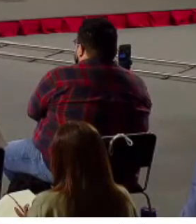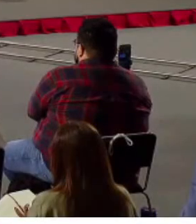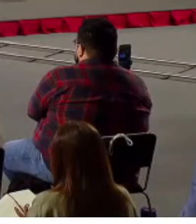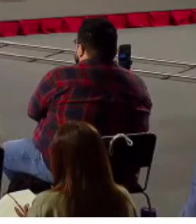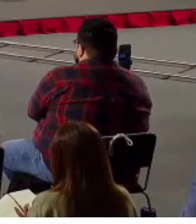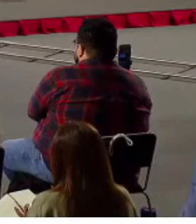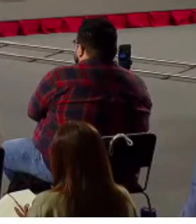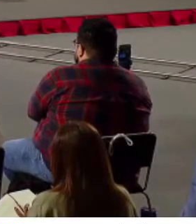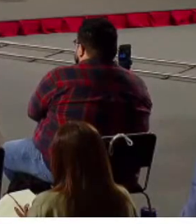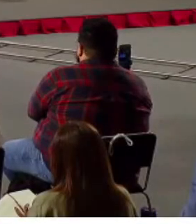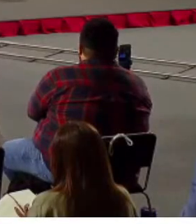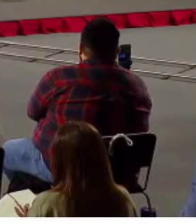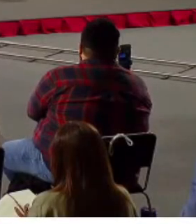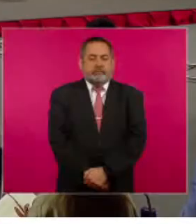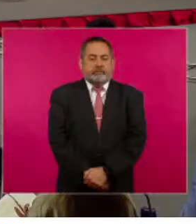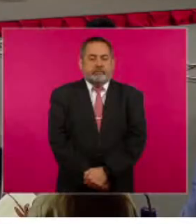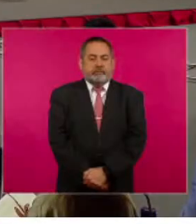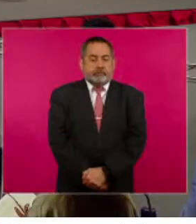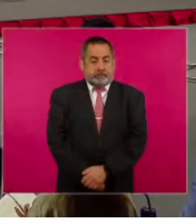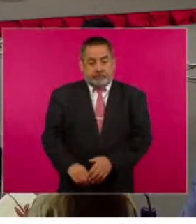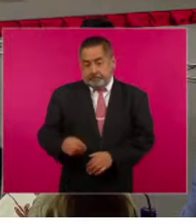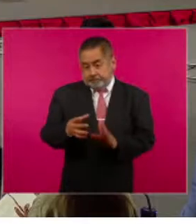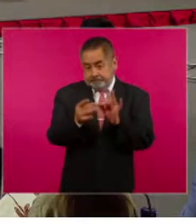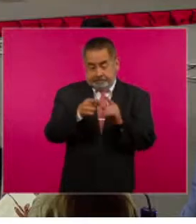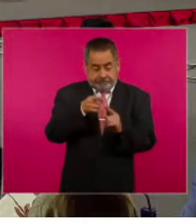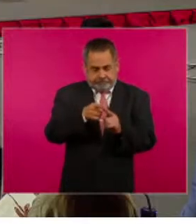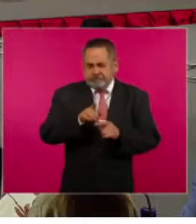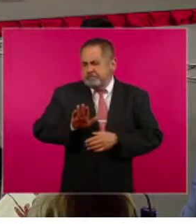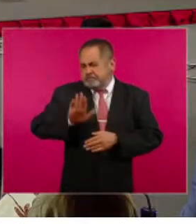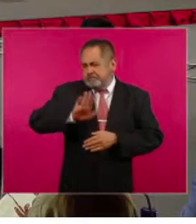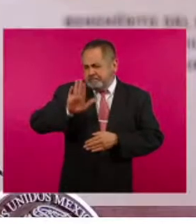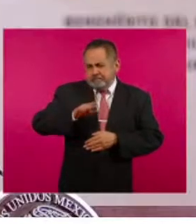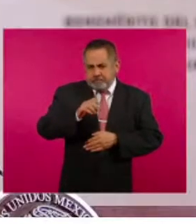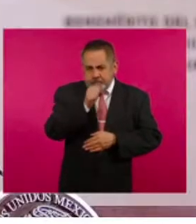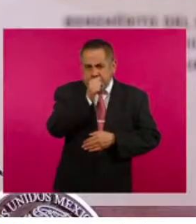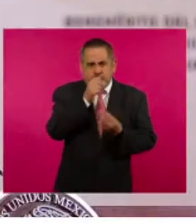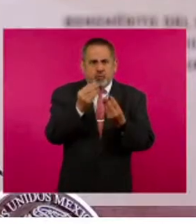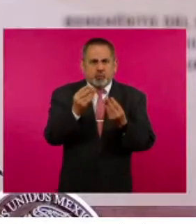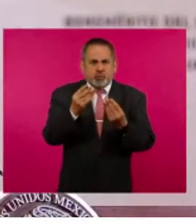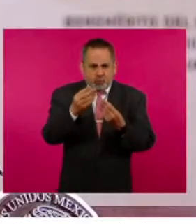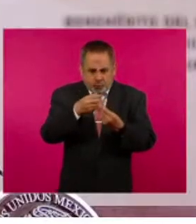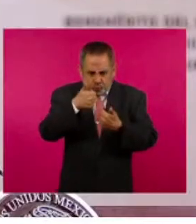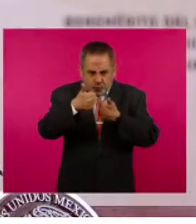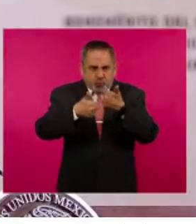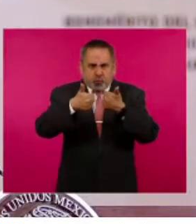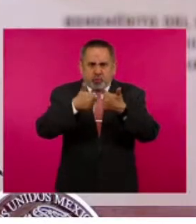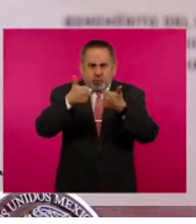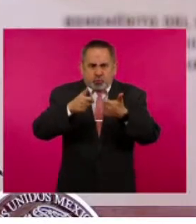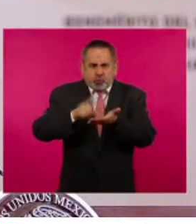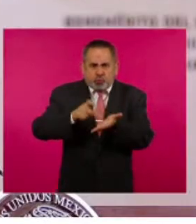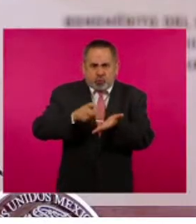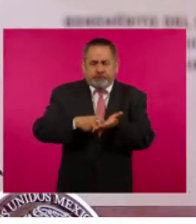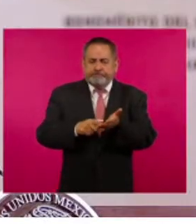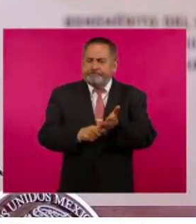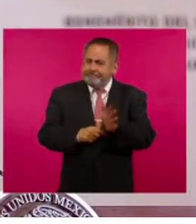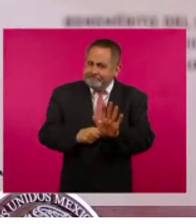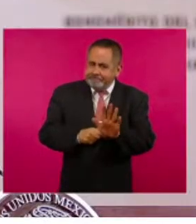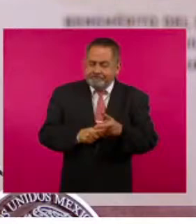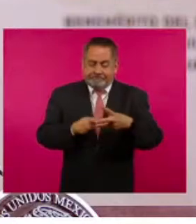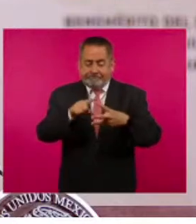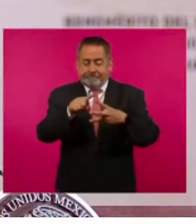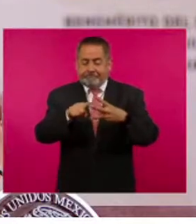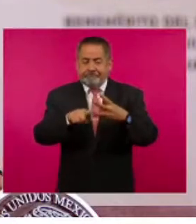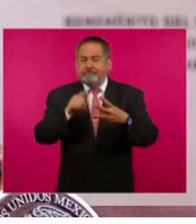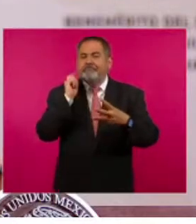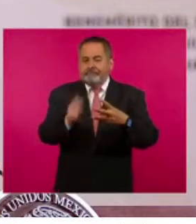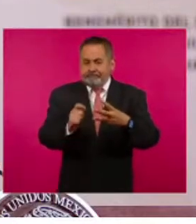español señala que aunque son numerosos los indicadores que apuntan a la artificialidad de la campaña, podríamos indicar 3